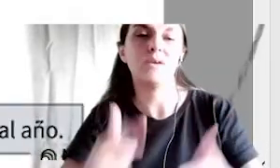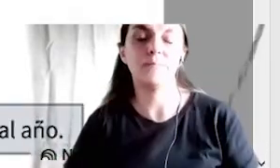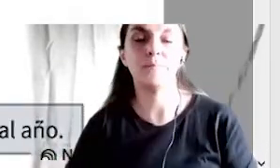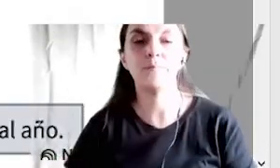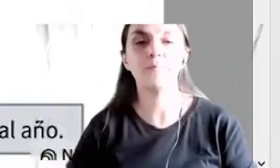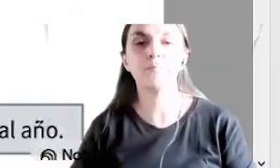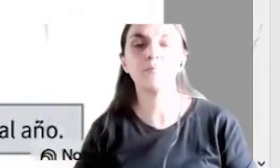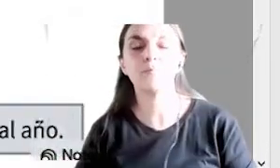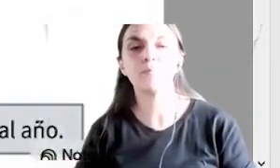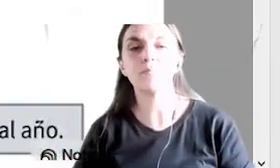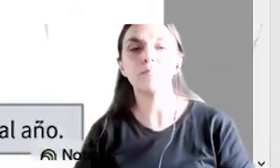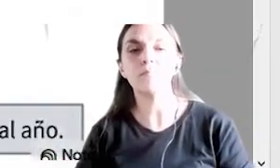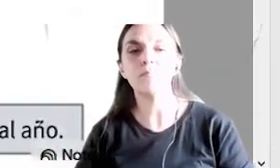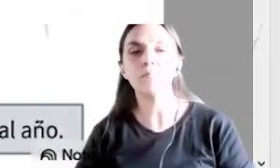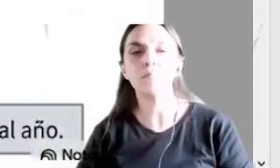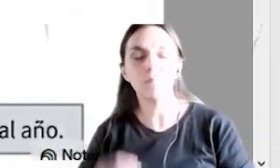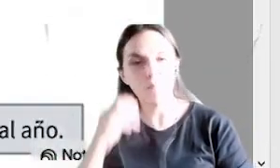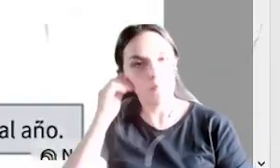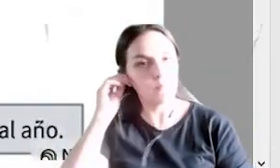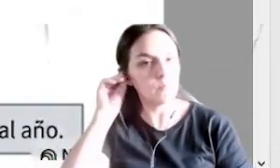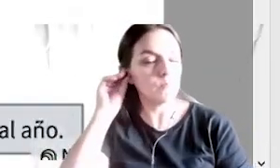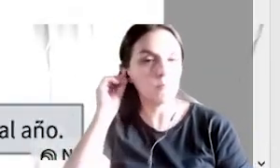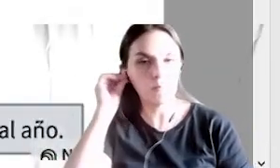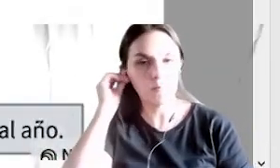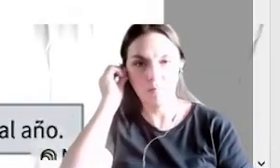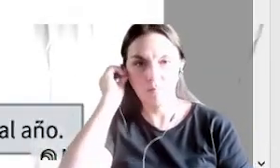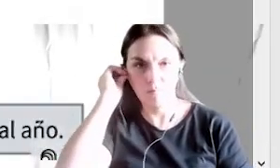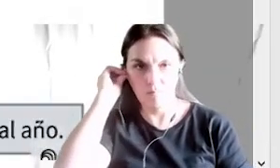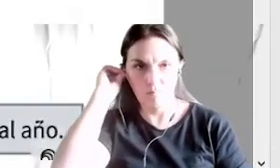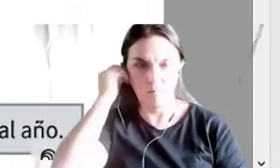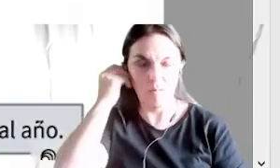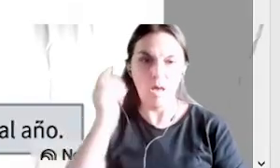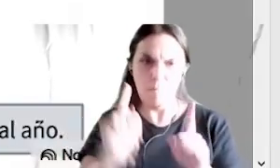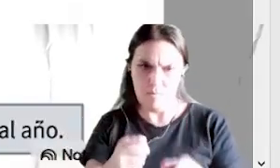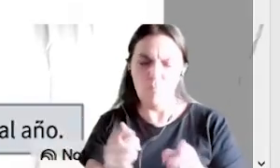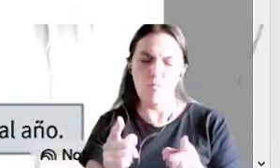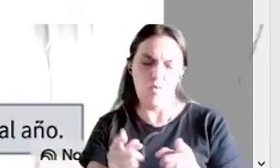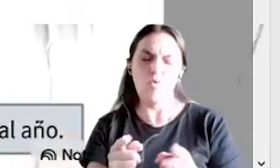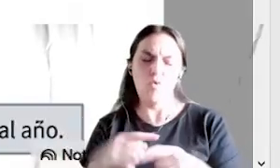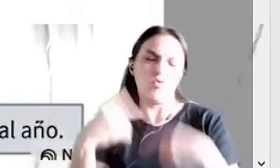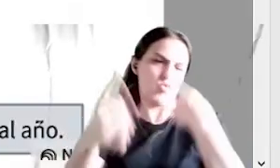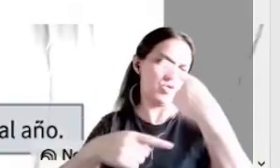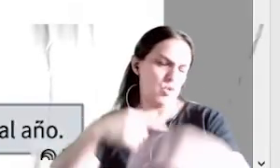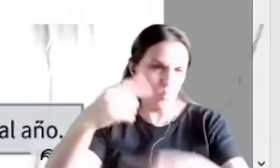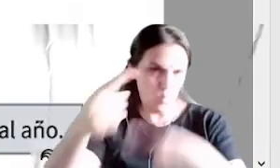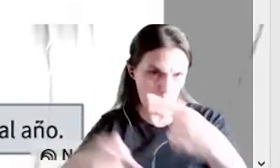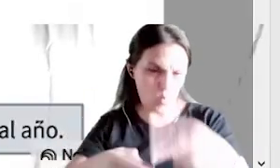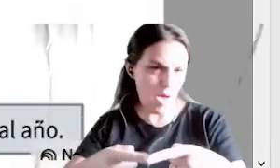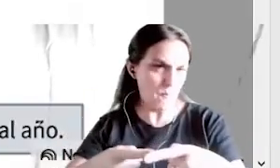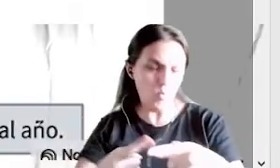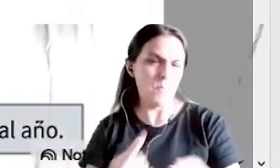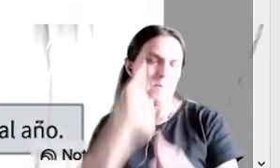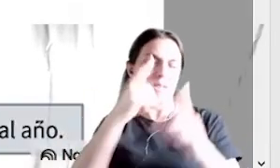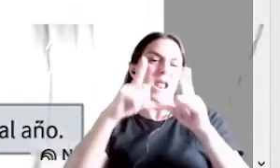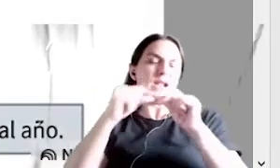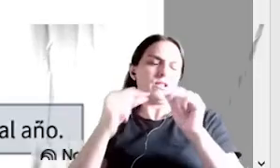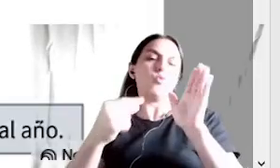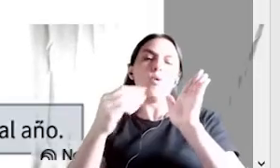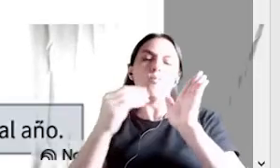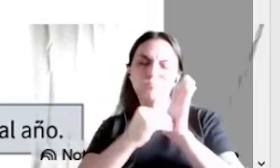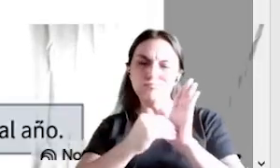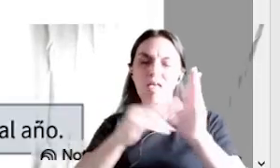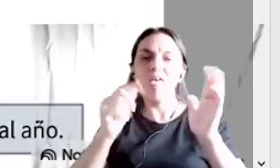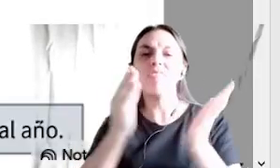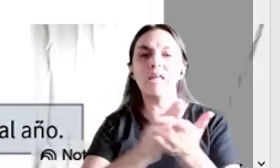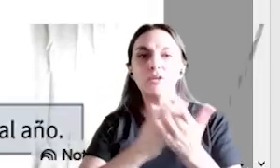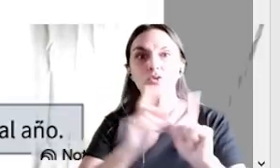Adentrándonos un poquito más al derecho, o sea, en función de lo que estábamos viendo, y seguimos en los primeros artículos del derecho, hay que